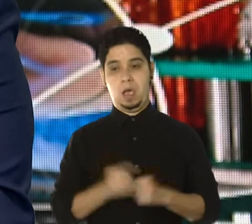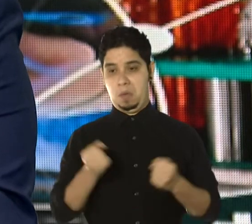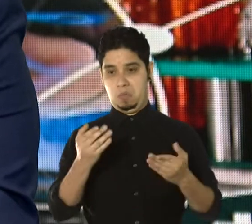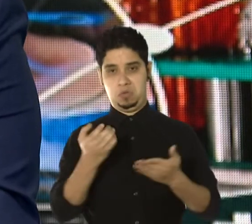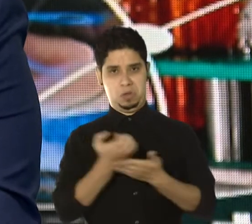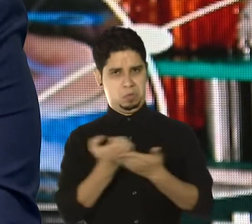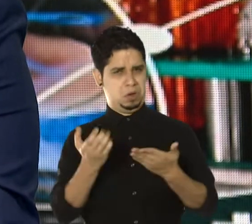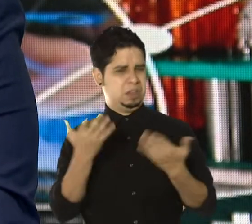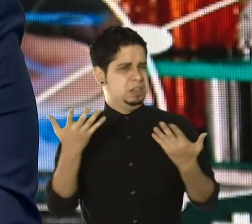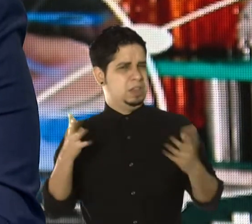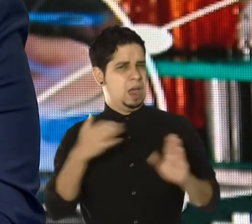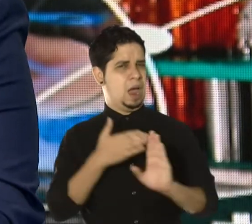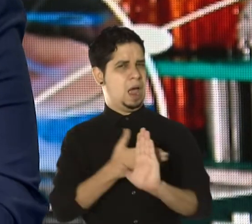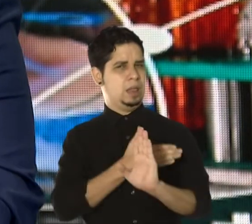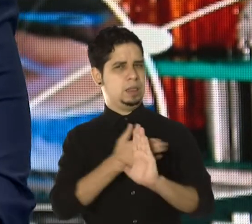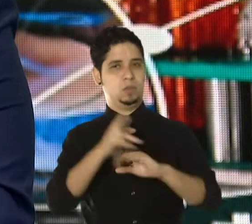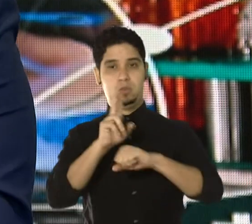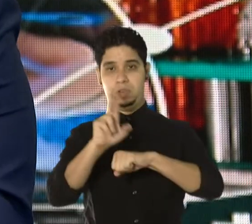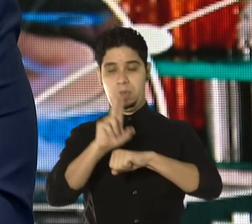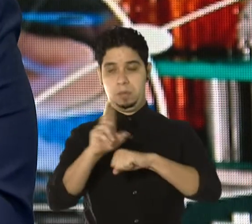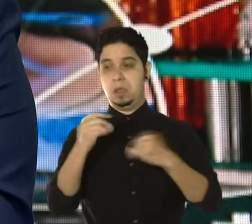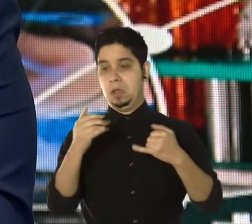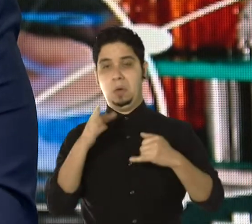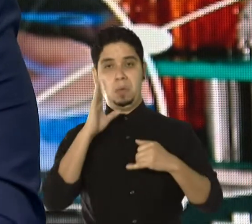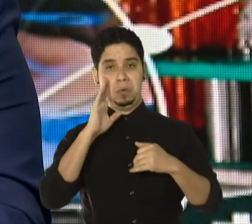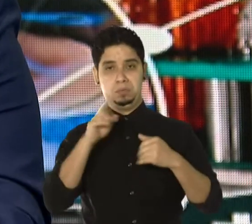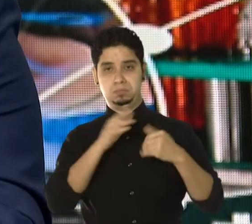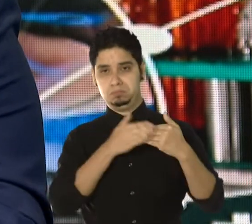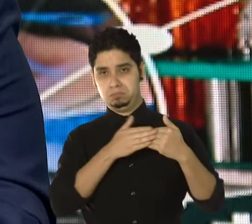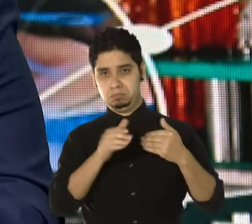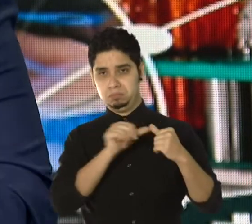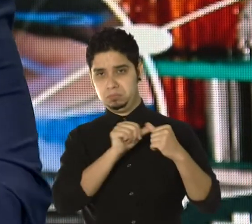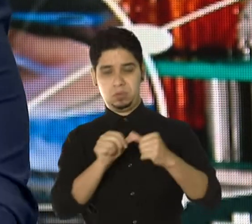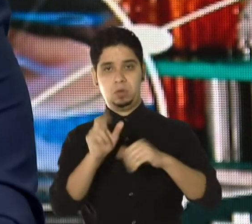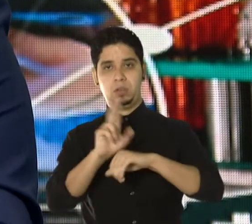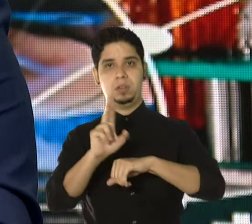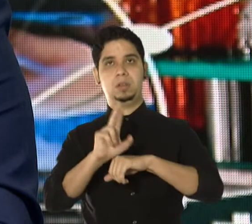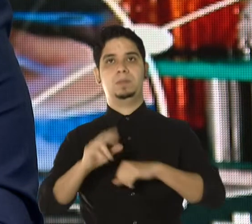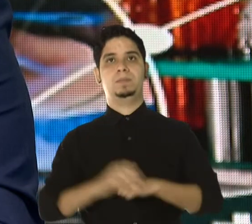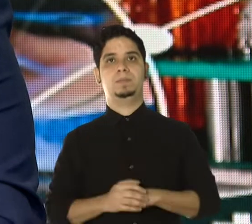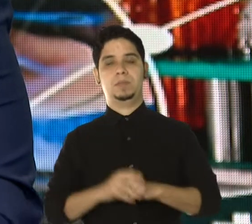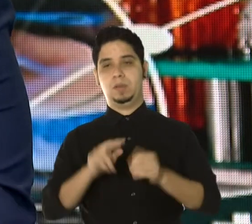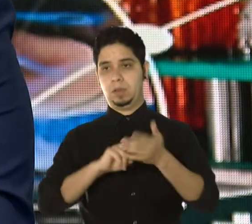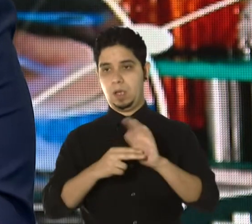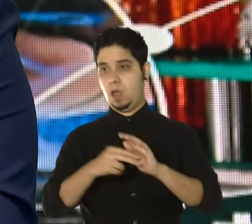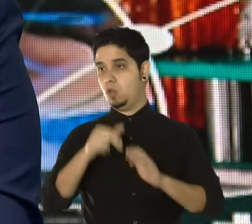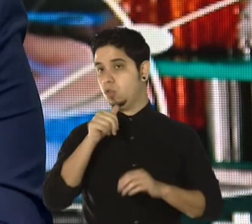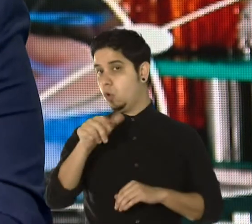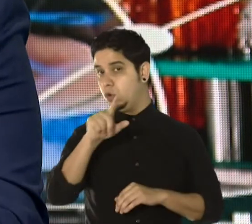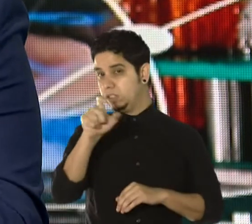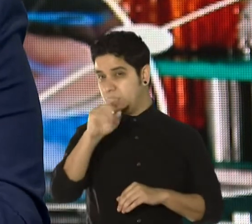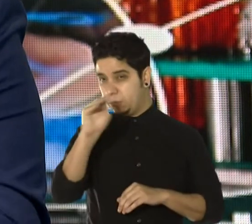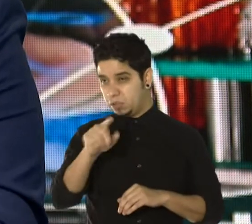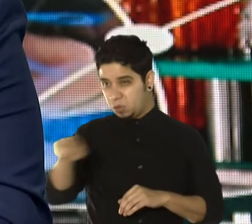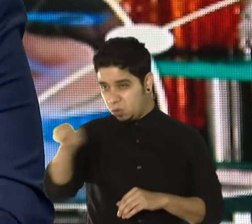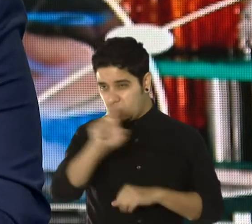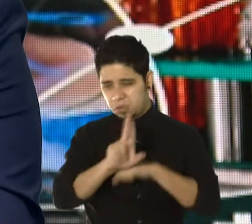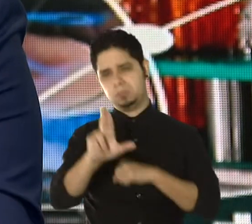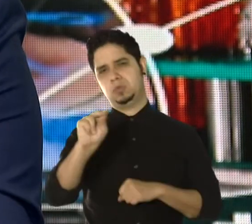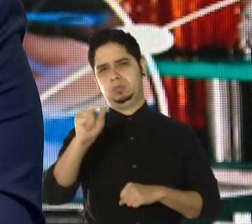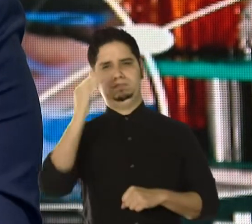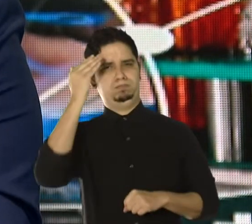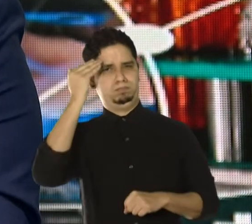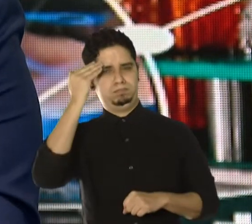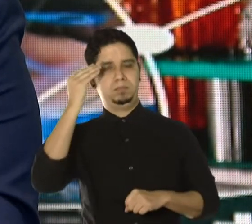pandemia y se seguirán utilizando. A lo mejor no era el 100% de los obreros, muchos de ellos